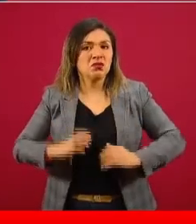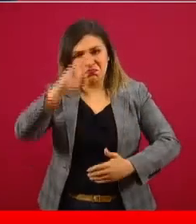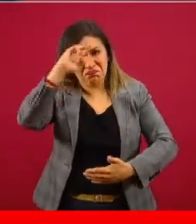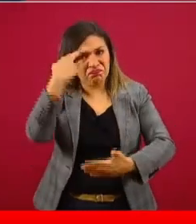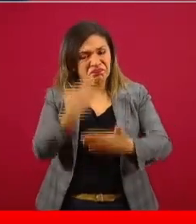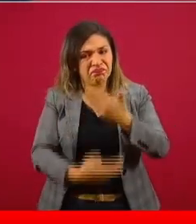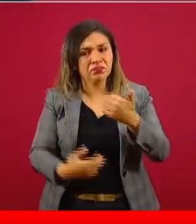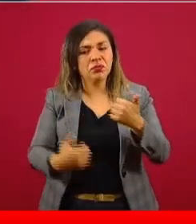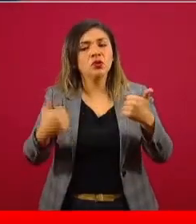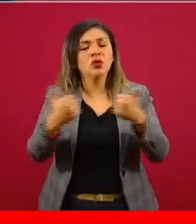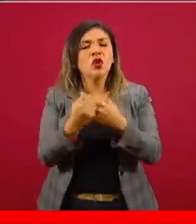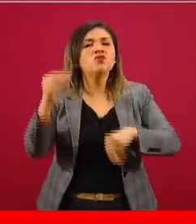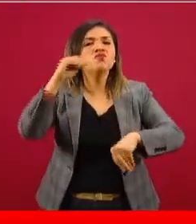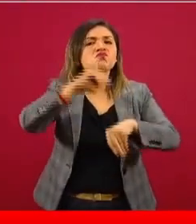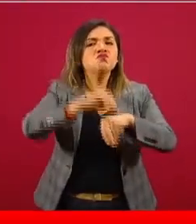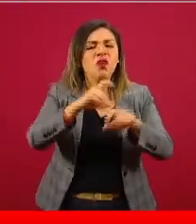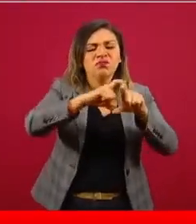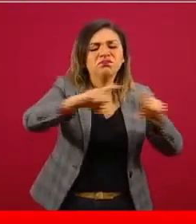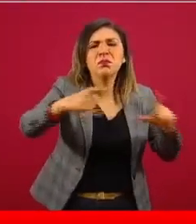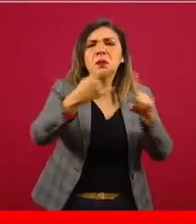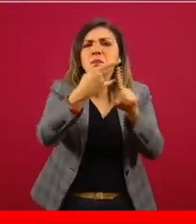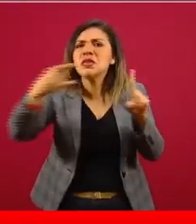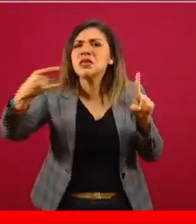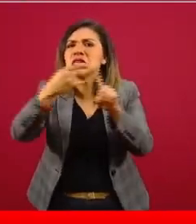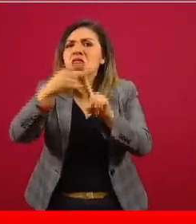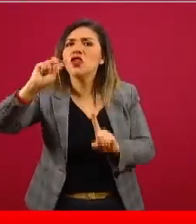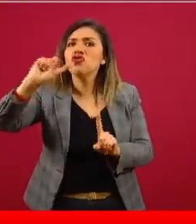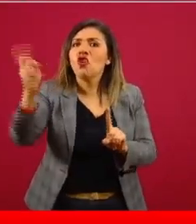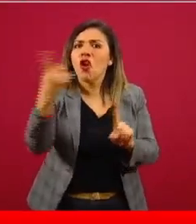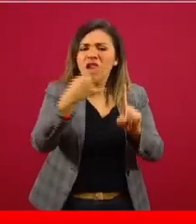le ponen billetes, dólares,